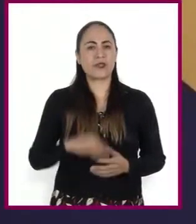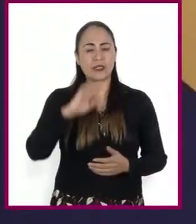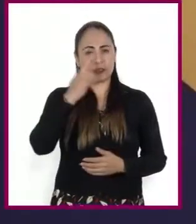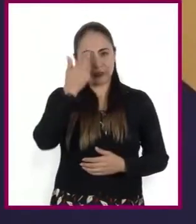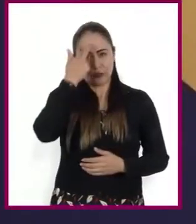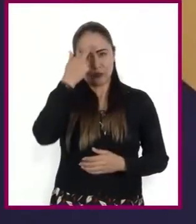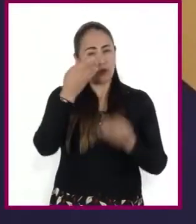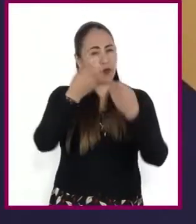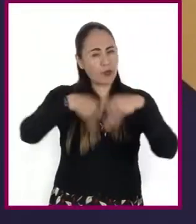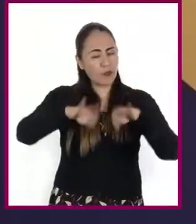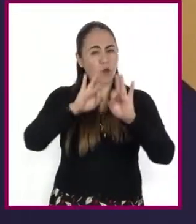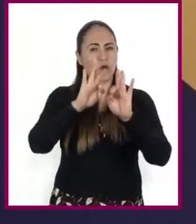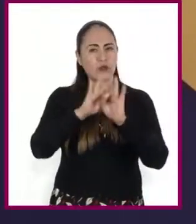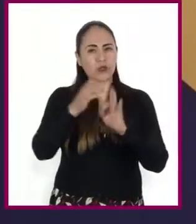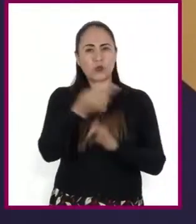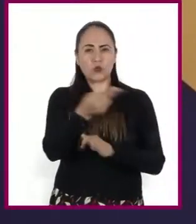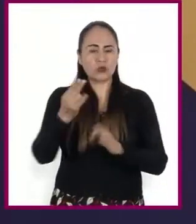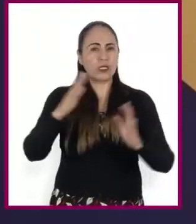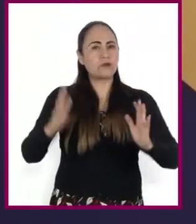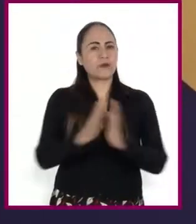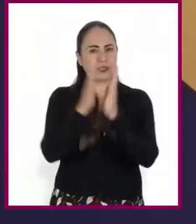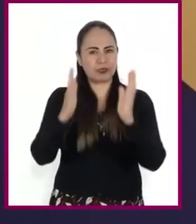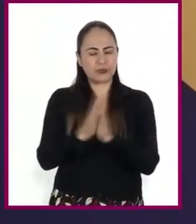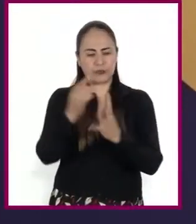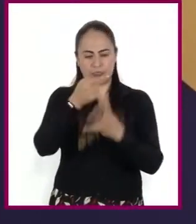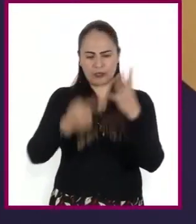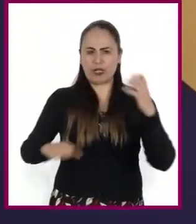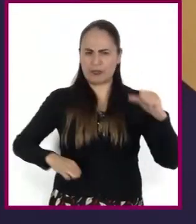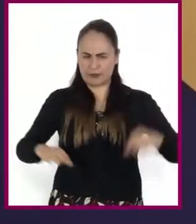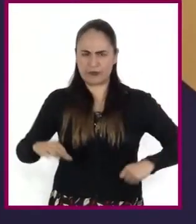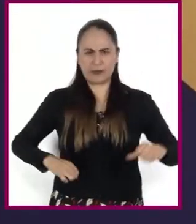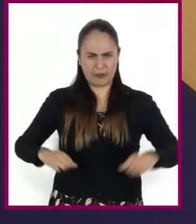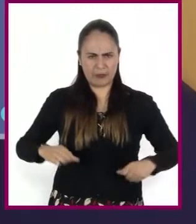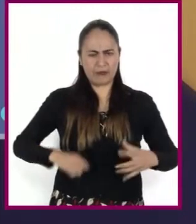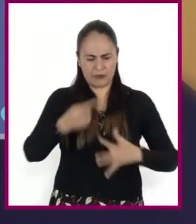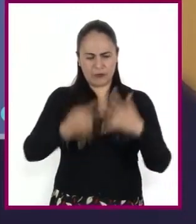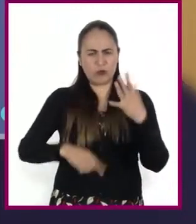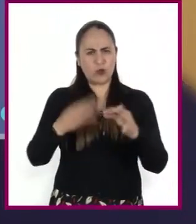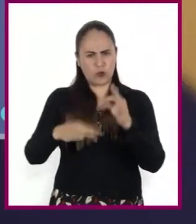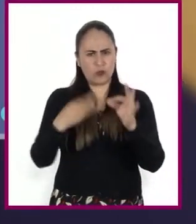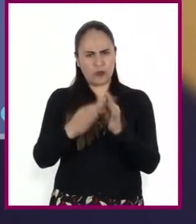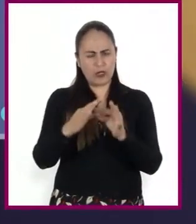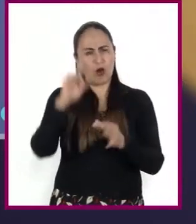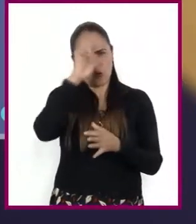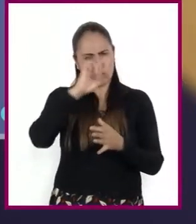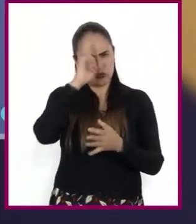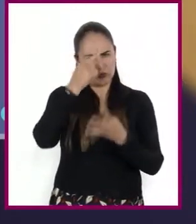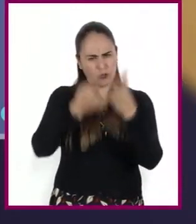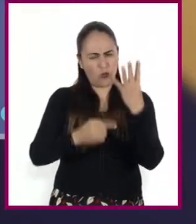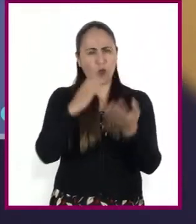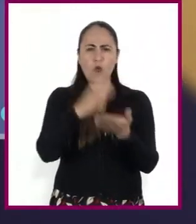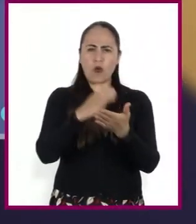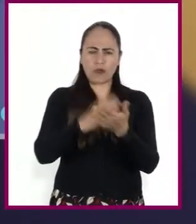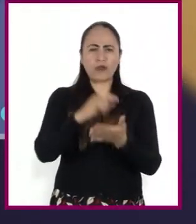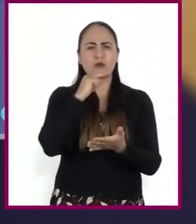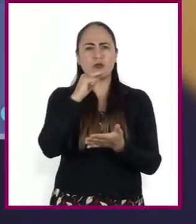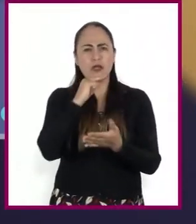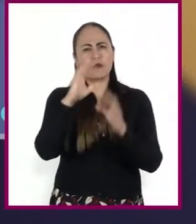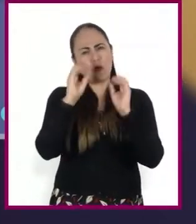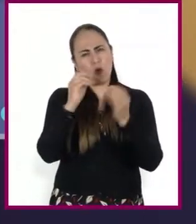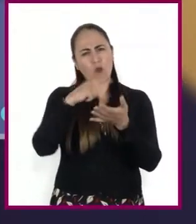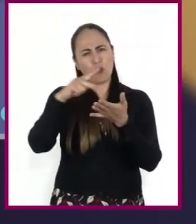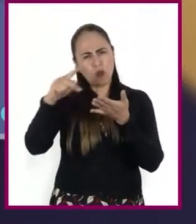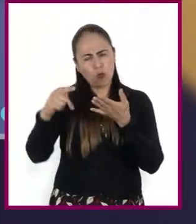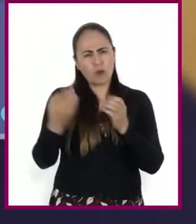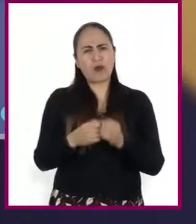recuerdo que es muy importante participar en las actividades de la sesión. Les sugerimos que tengan a la mano cuaderno, lápiz o